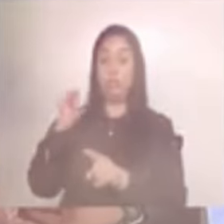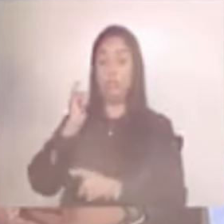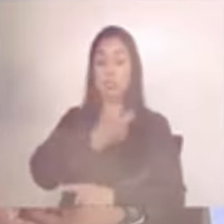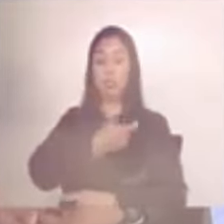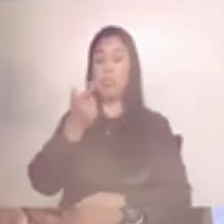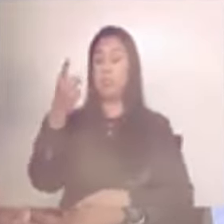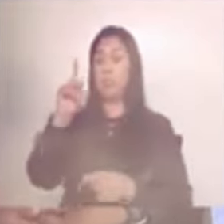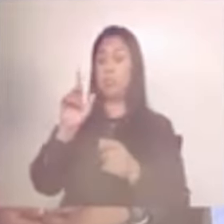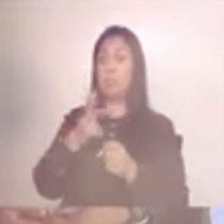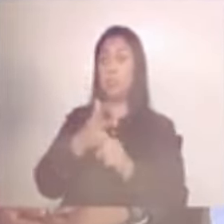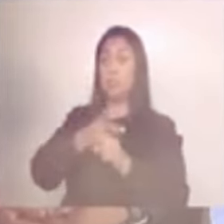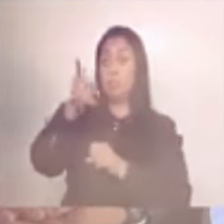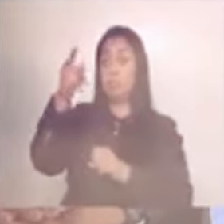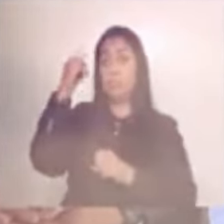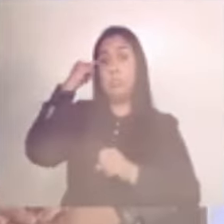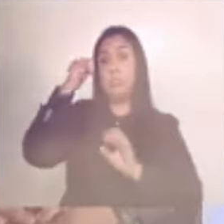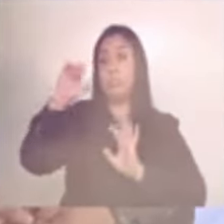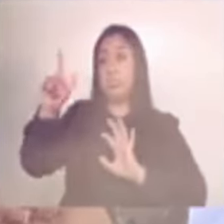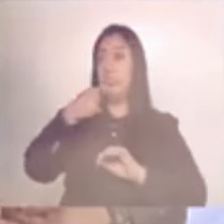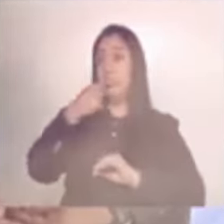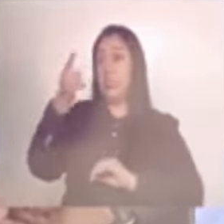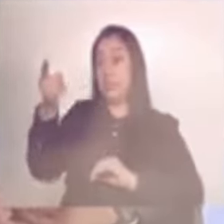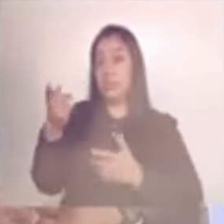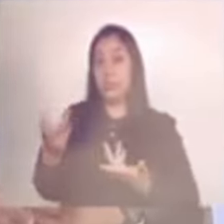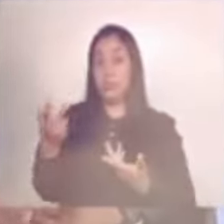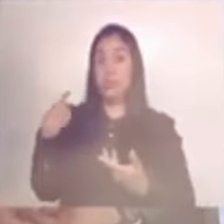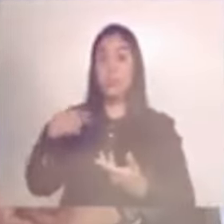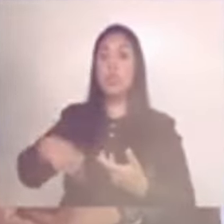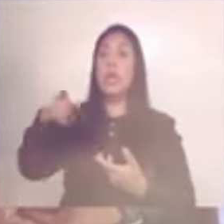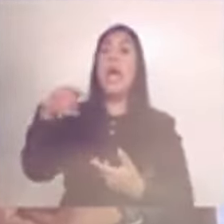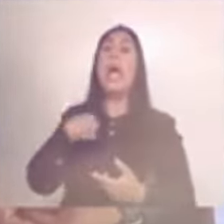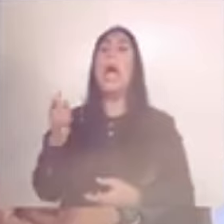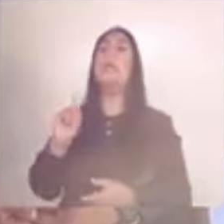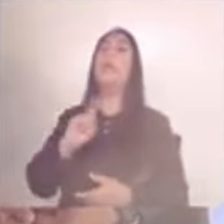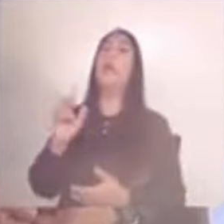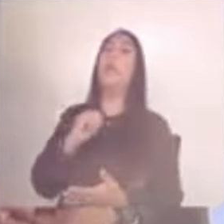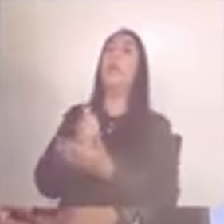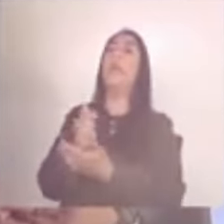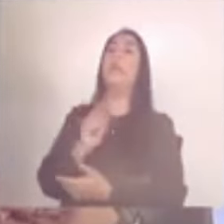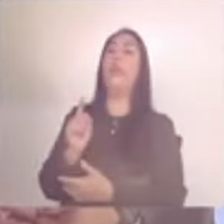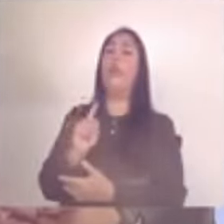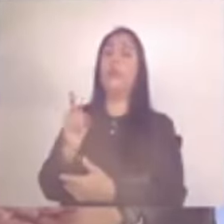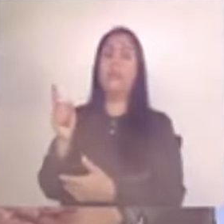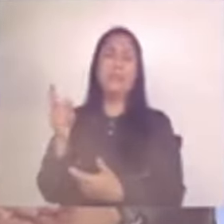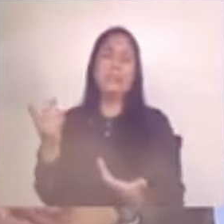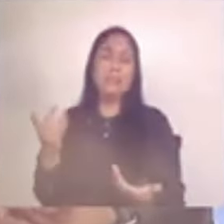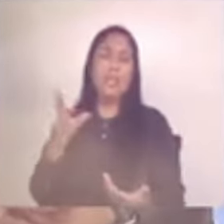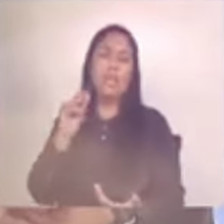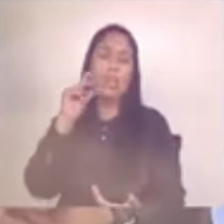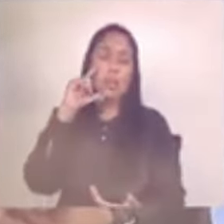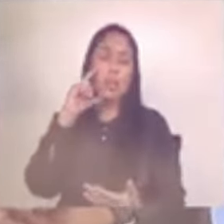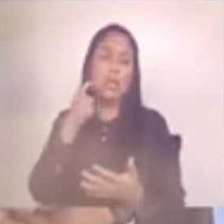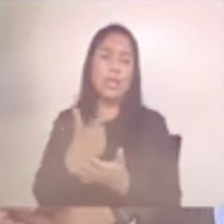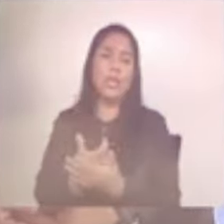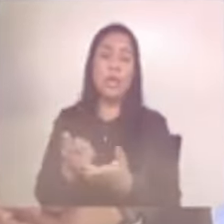no creo que el Congreso de la República no quiera dar el apoyo que la población necesita, porque lo único que